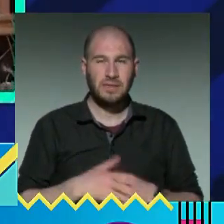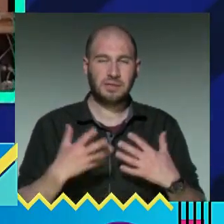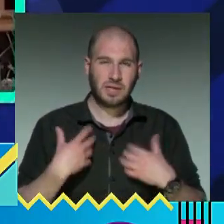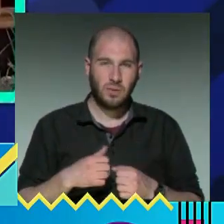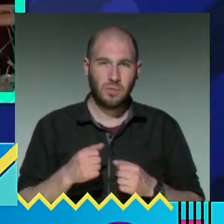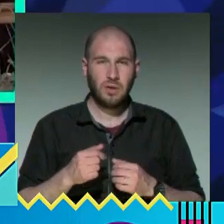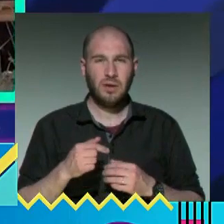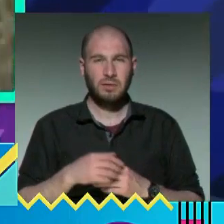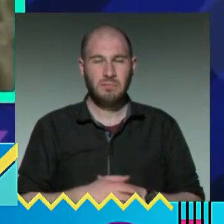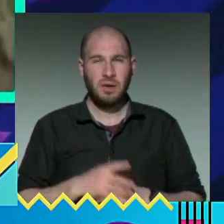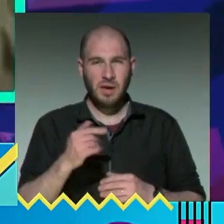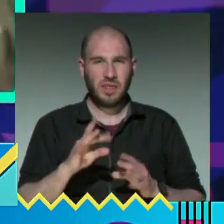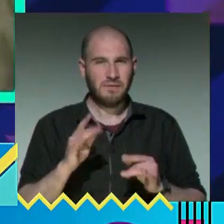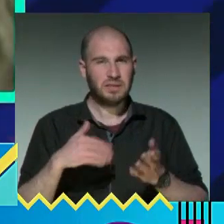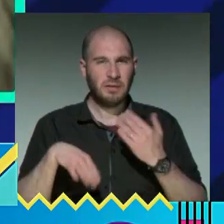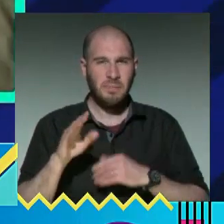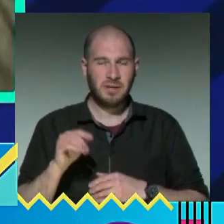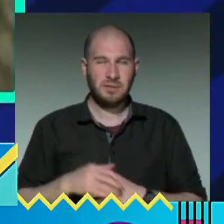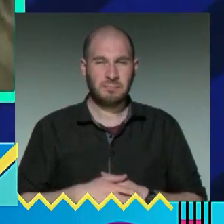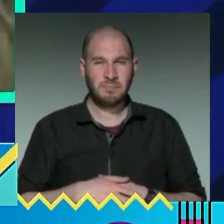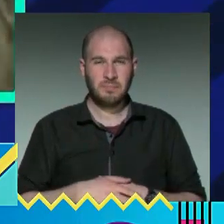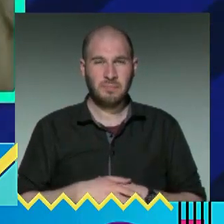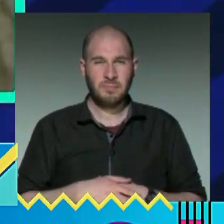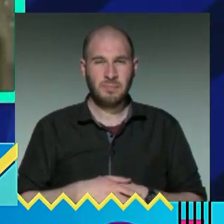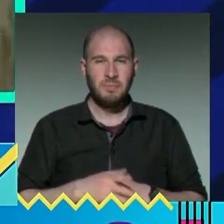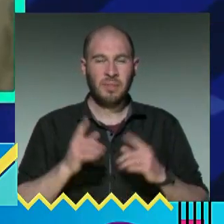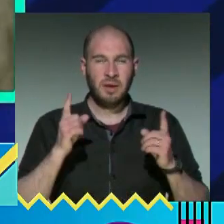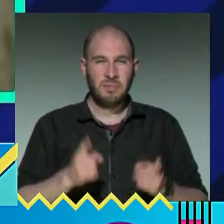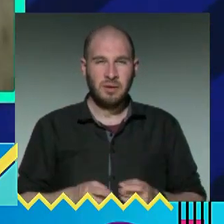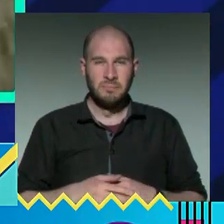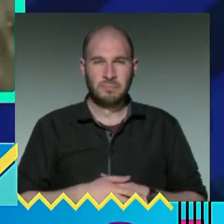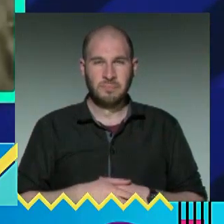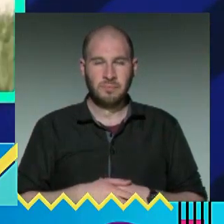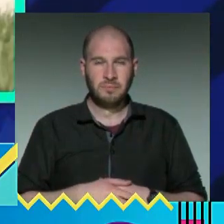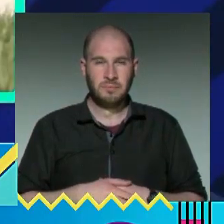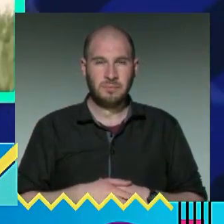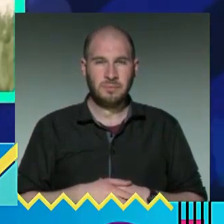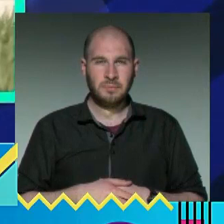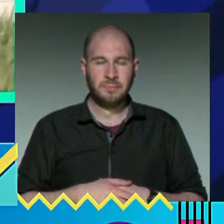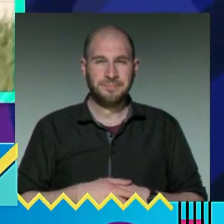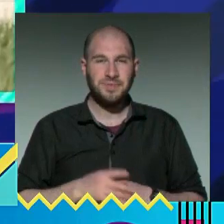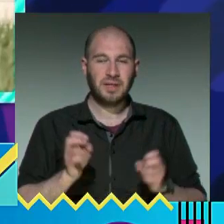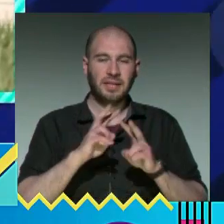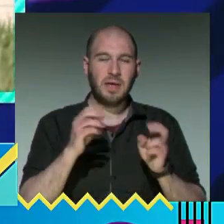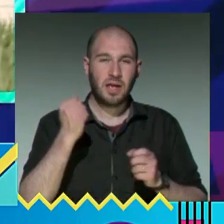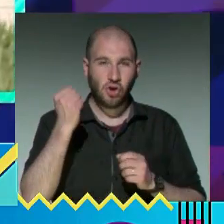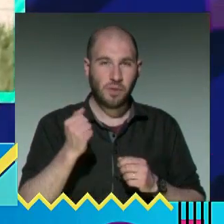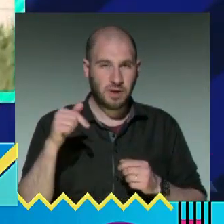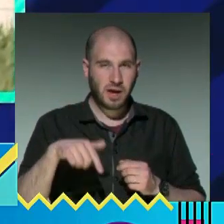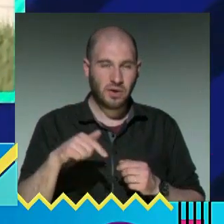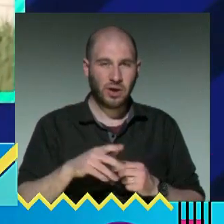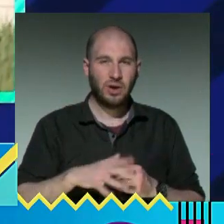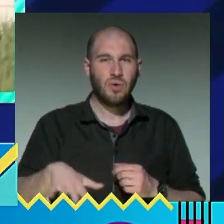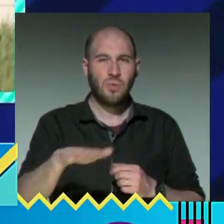salud es mucho más difícil. Y además porque la unidad económica hoy, sobre todo